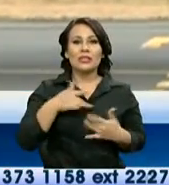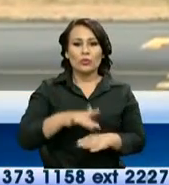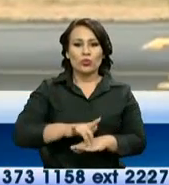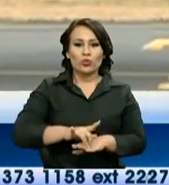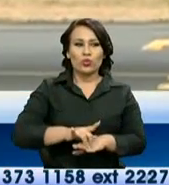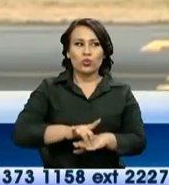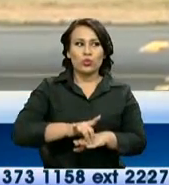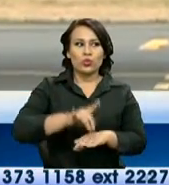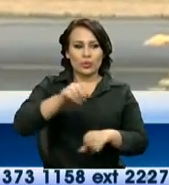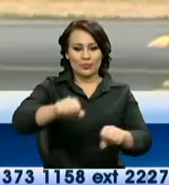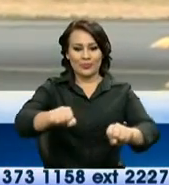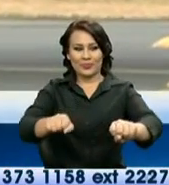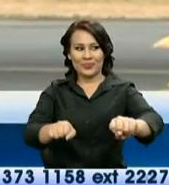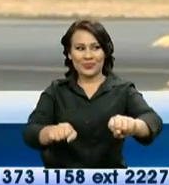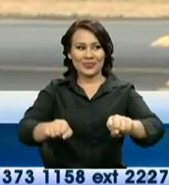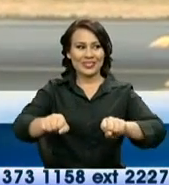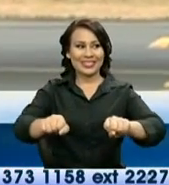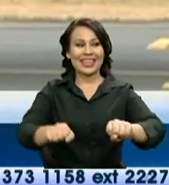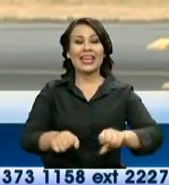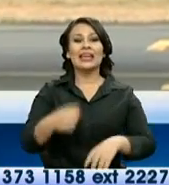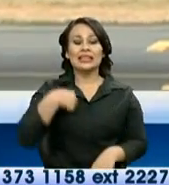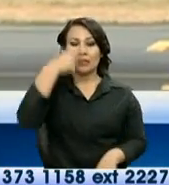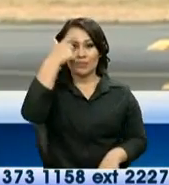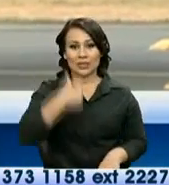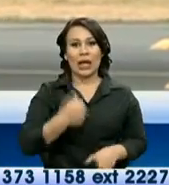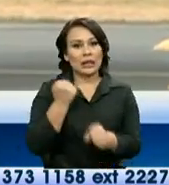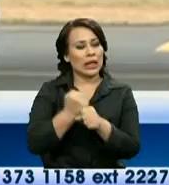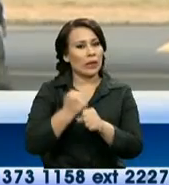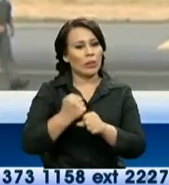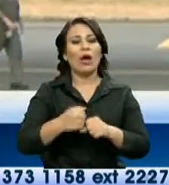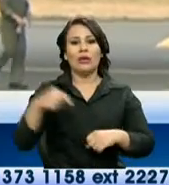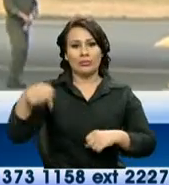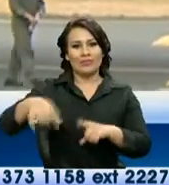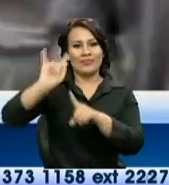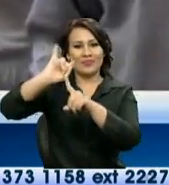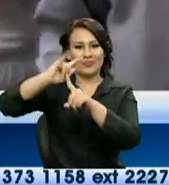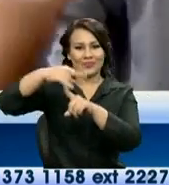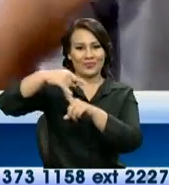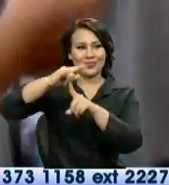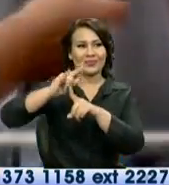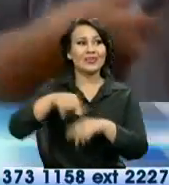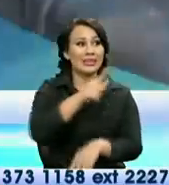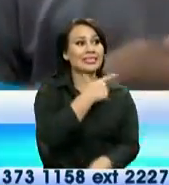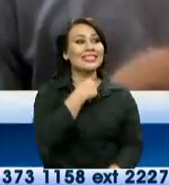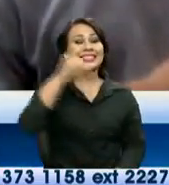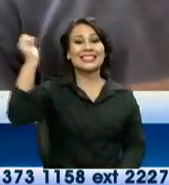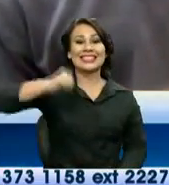piloto que es volar y sobre todo ver ese trabajo de tienda incansable de la Fuerza Aérea Ecuatoriana. ¿Se les encantó? ¡Sí!